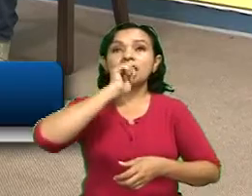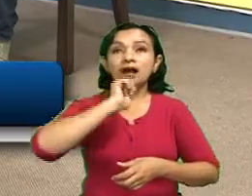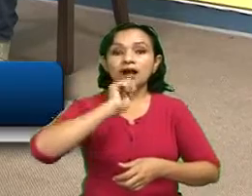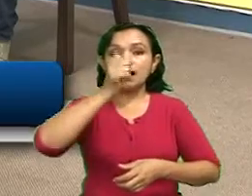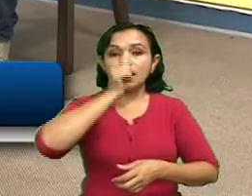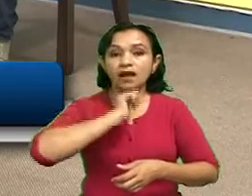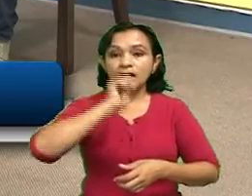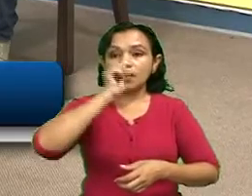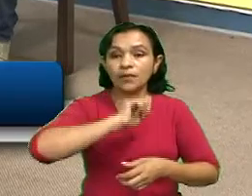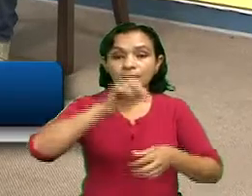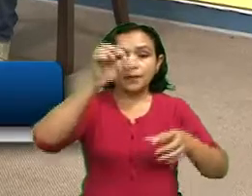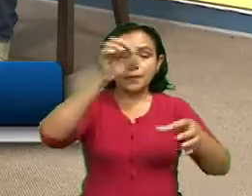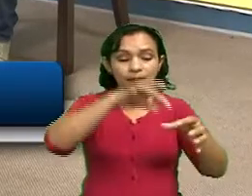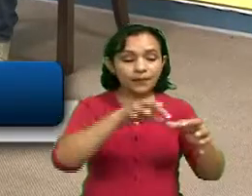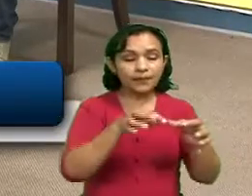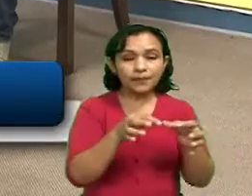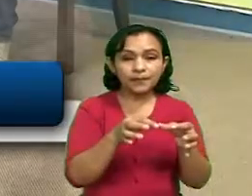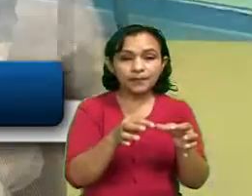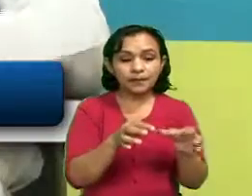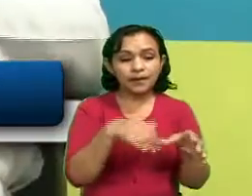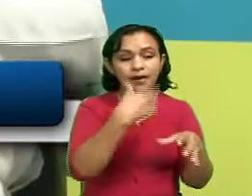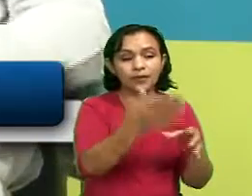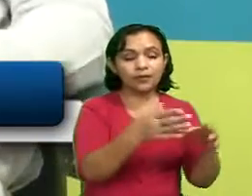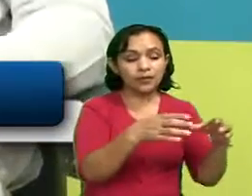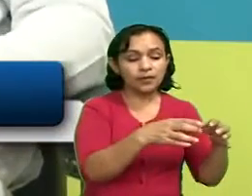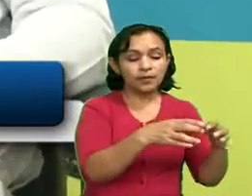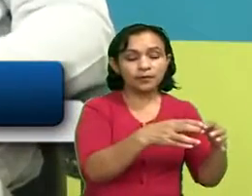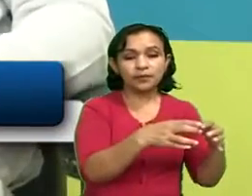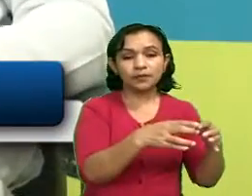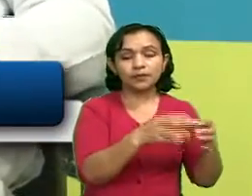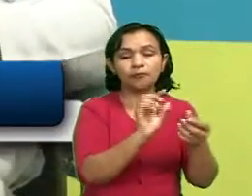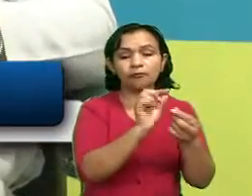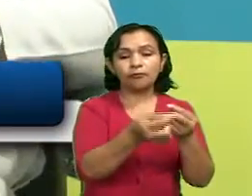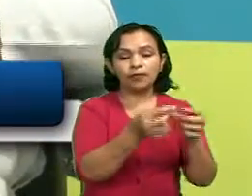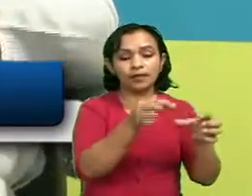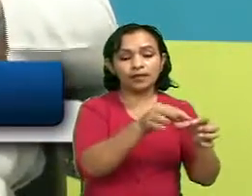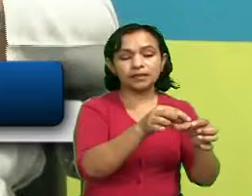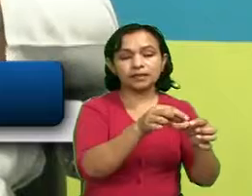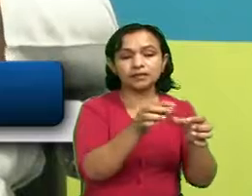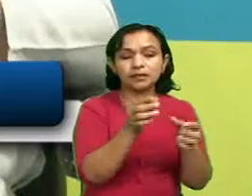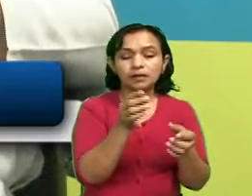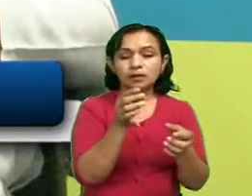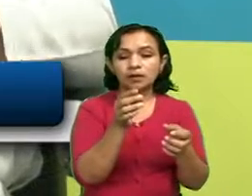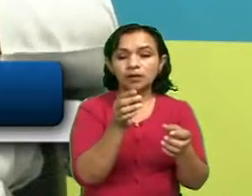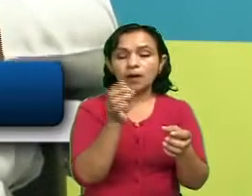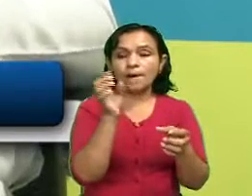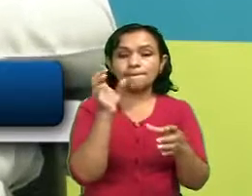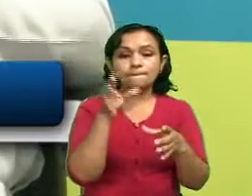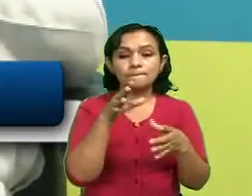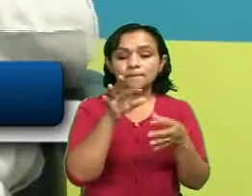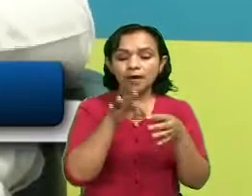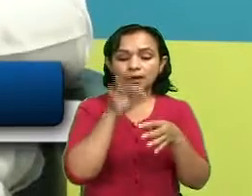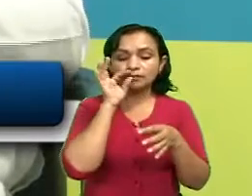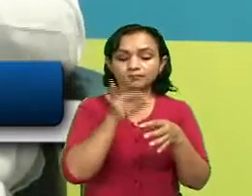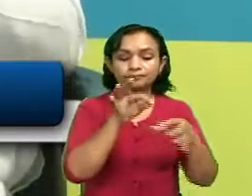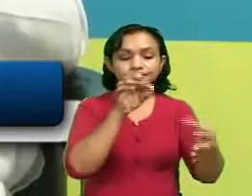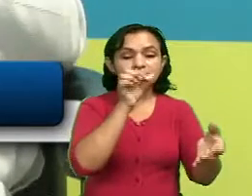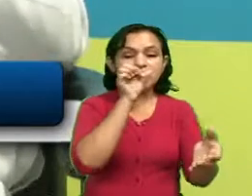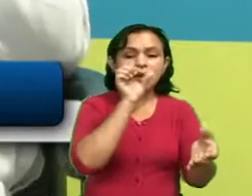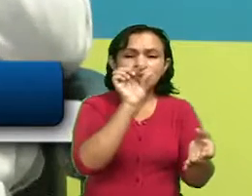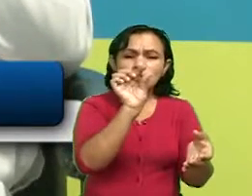una pequeña brisa estaba una macetera en el patio, estaba una cáscara de fruta, o está la bolsa de meneíto que el niño se comió y se